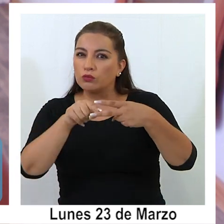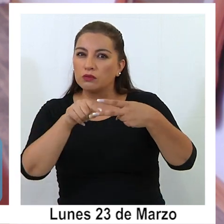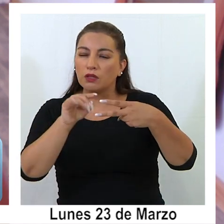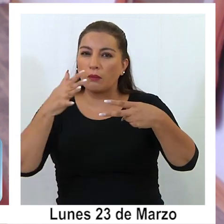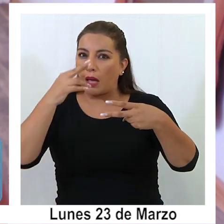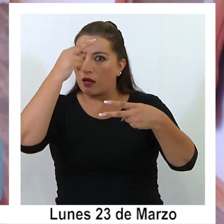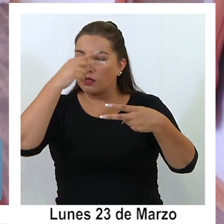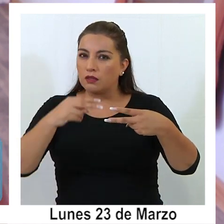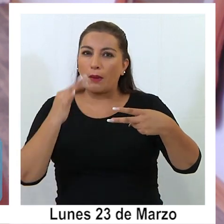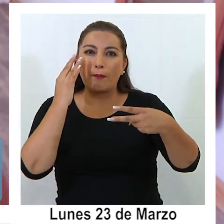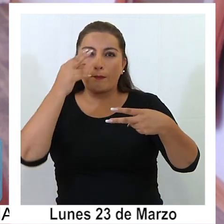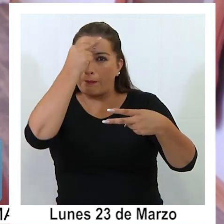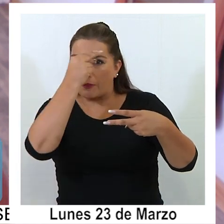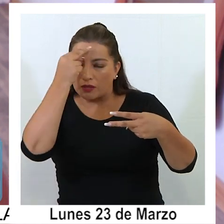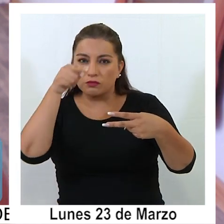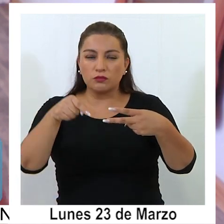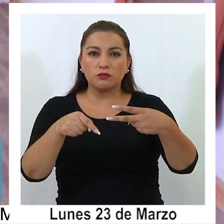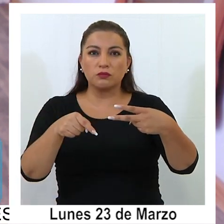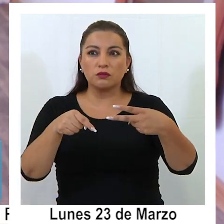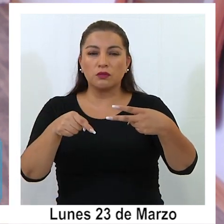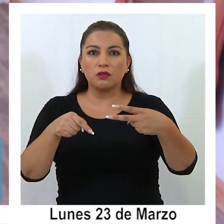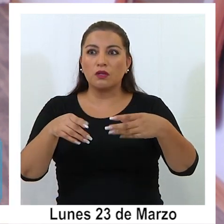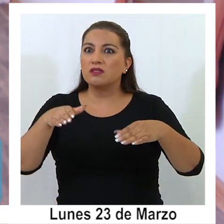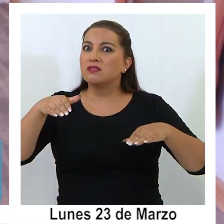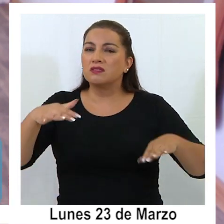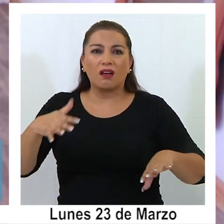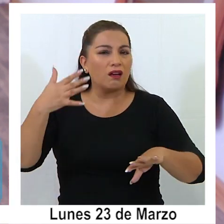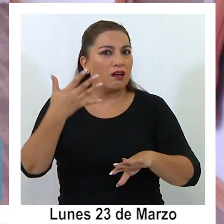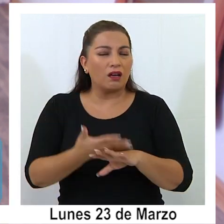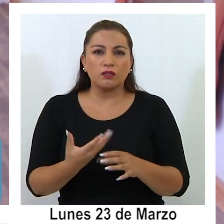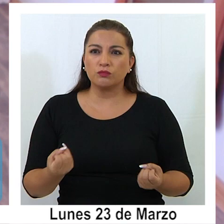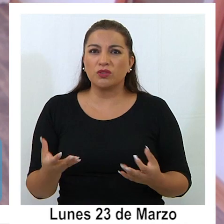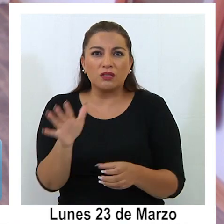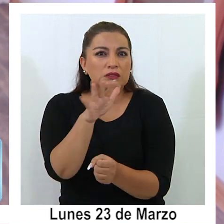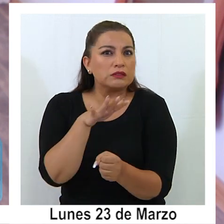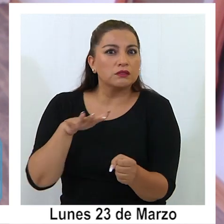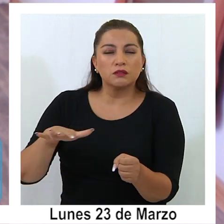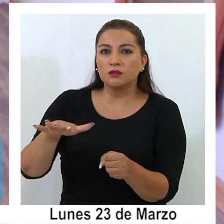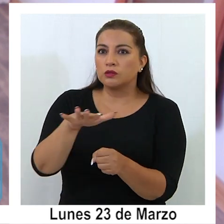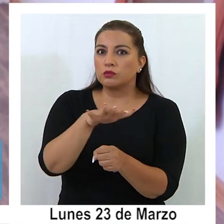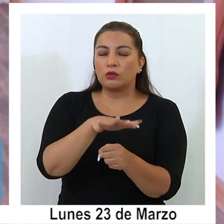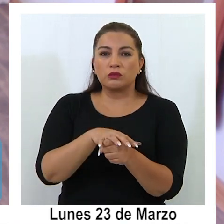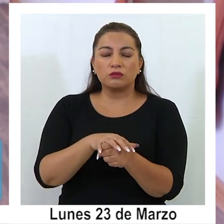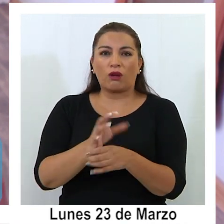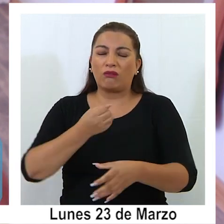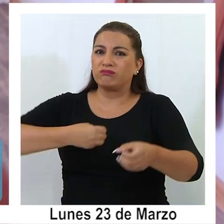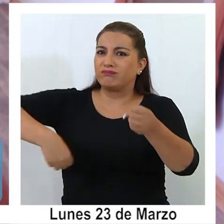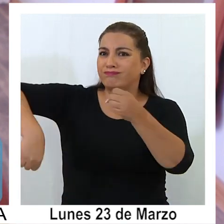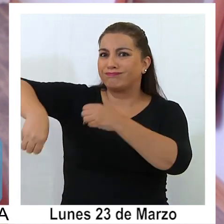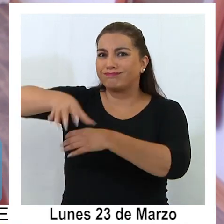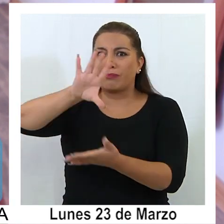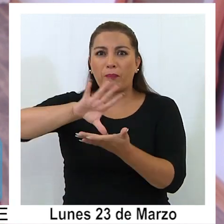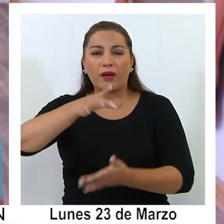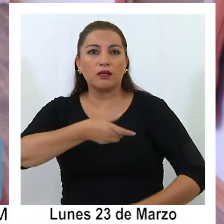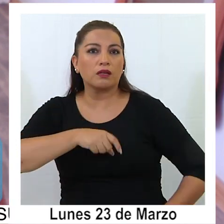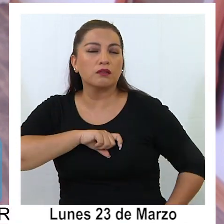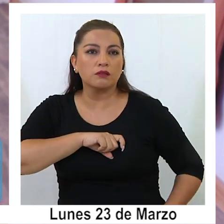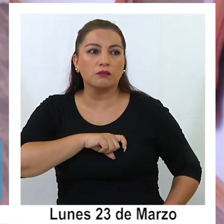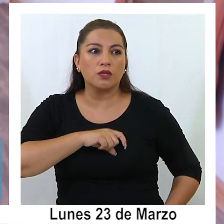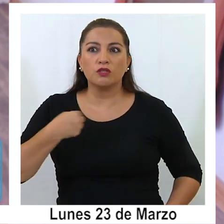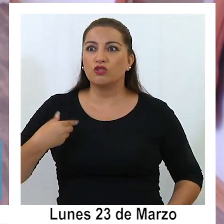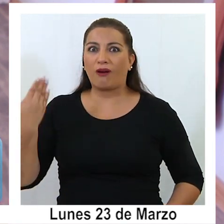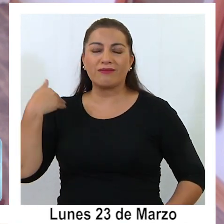semana de marzo, cuando se empiezan a producir toda esta situación de revuelo en España. La residencia en la que